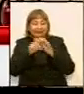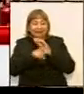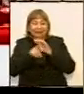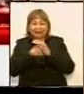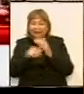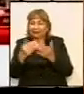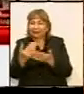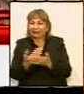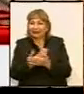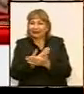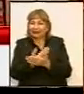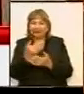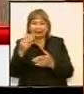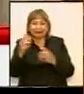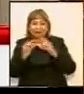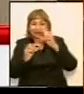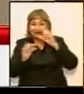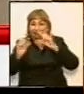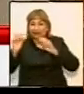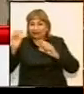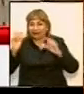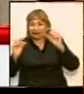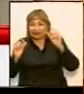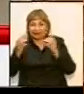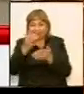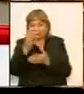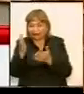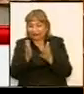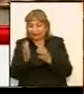moderna del Perú como geólogo eminente.